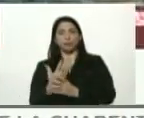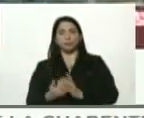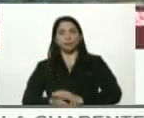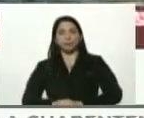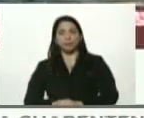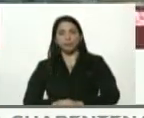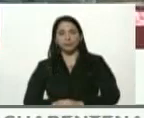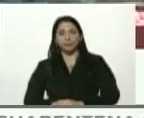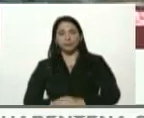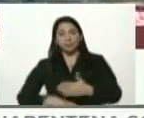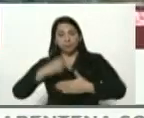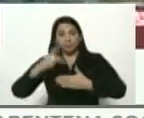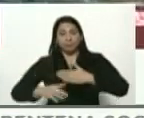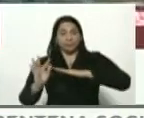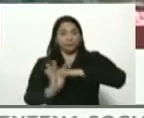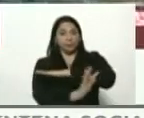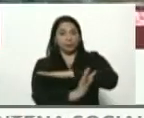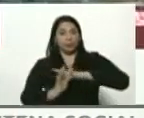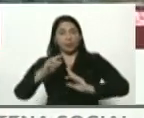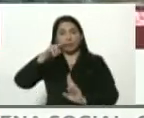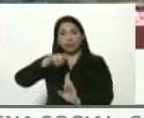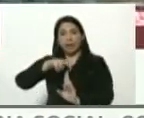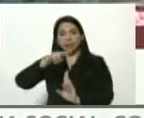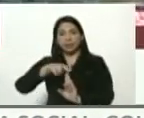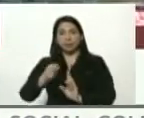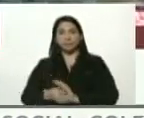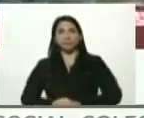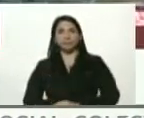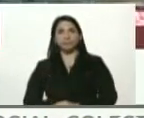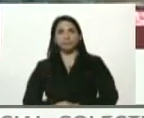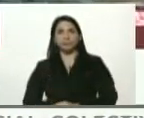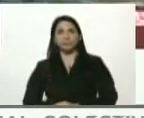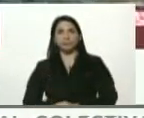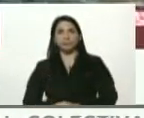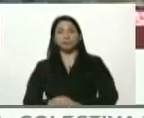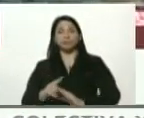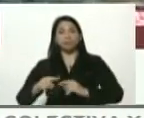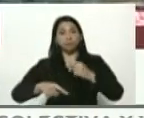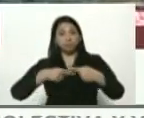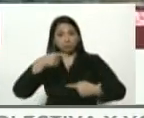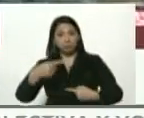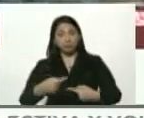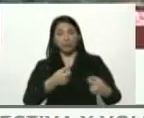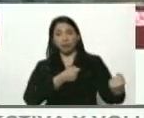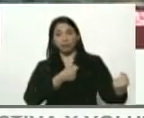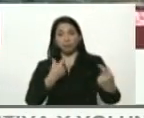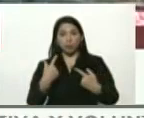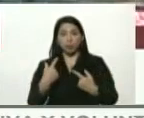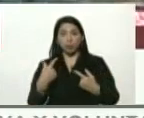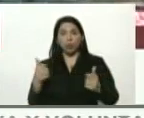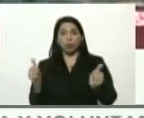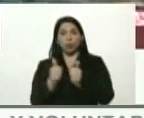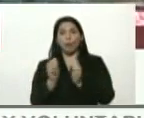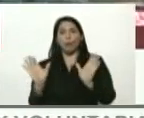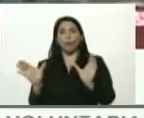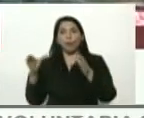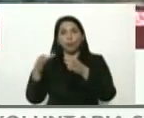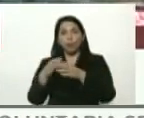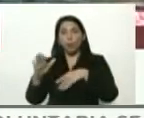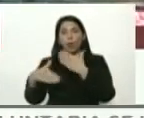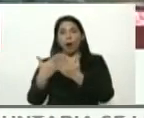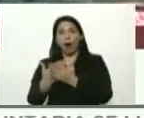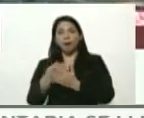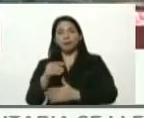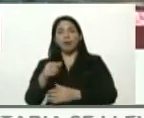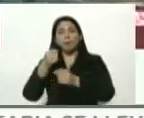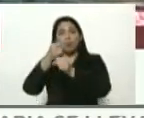a través del plan fronterizo del estado Táchira. Luego es trasladado con este grupo al puesto